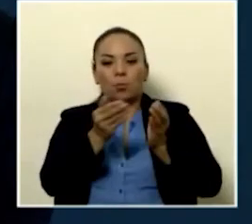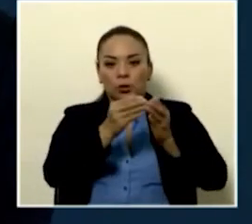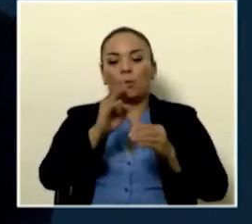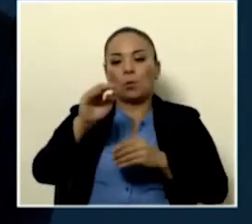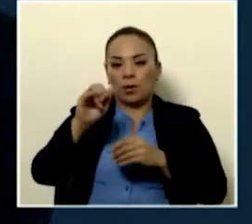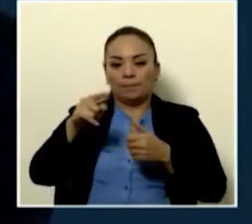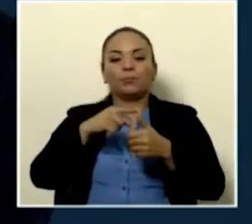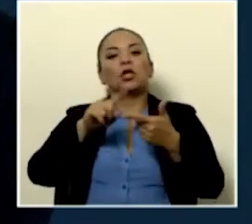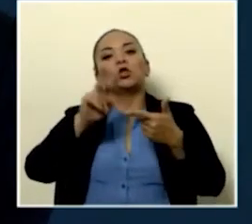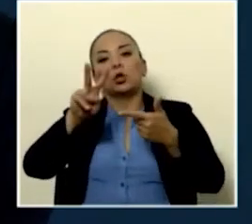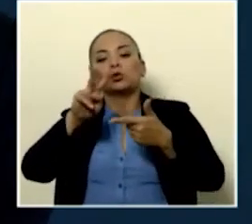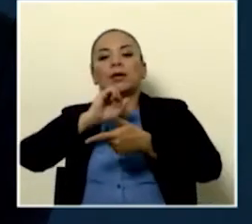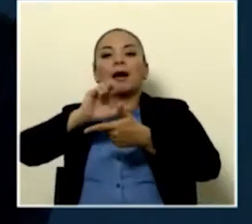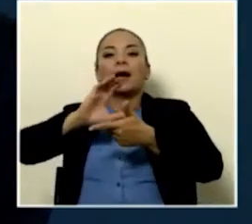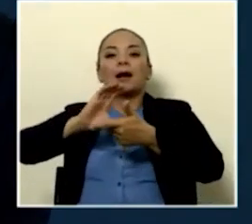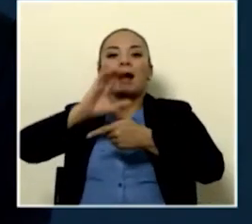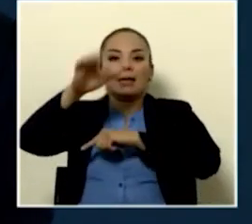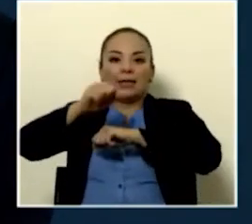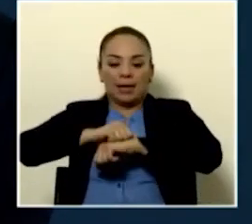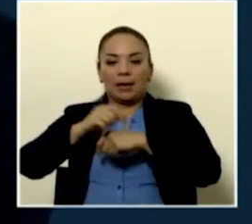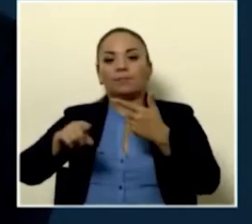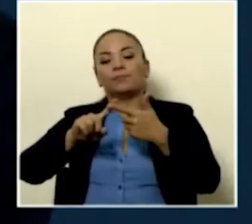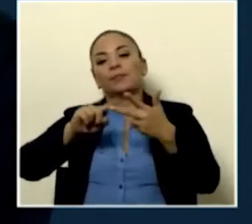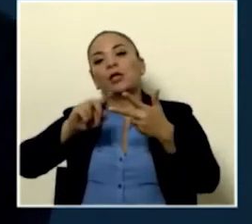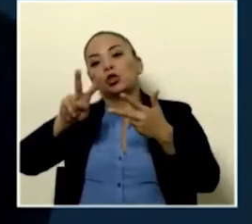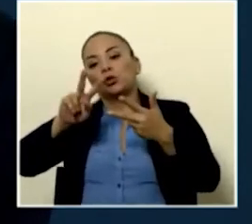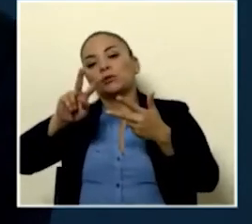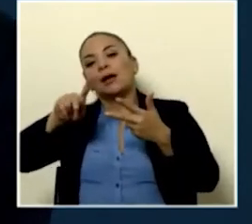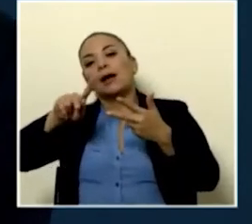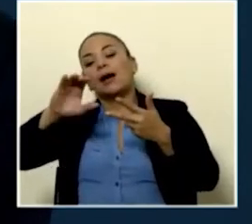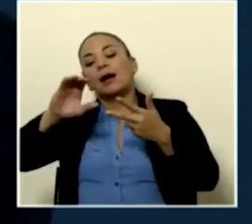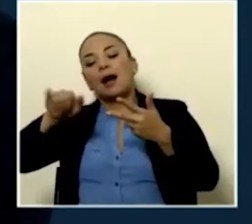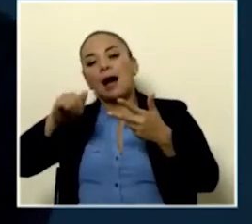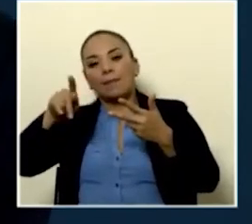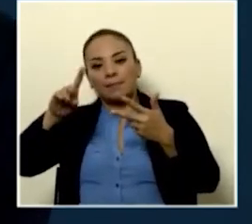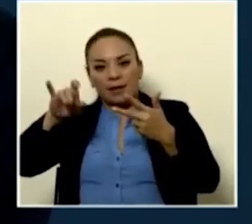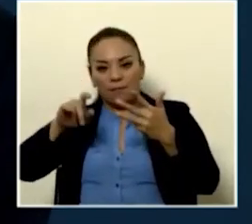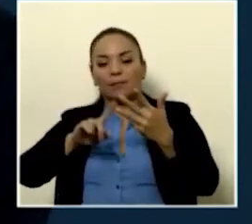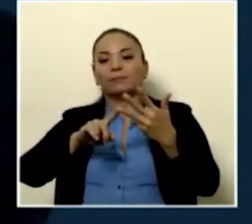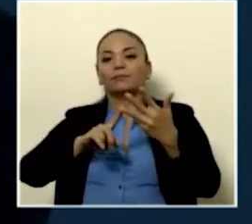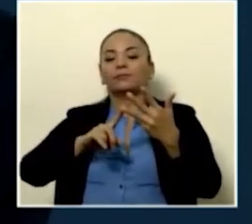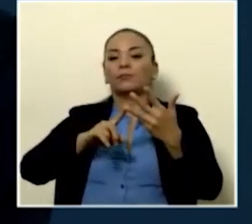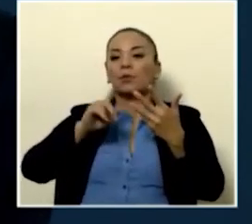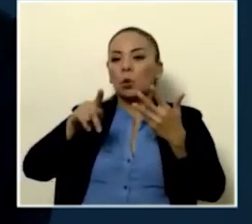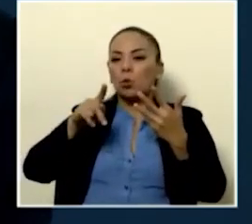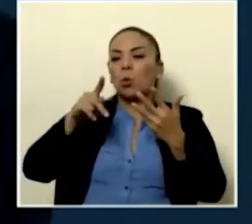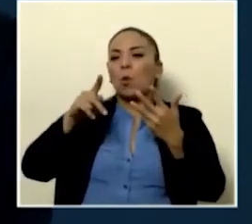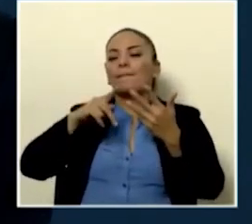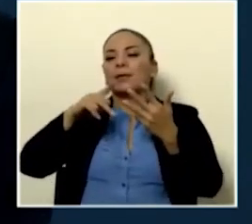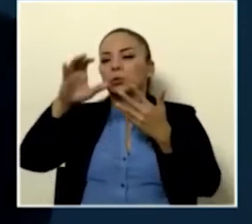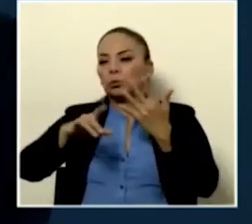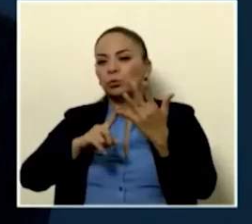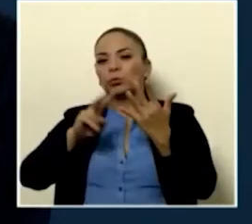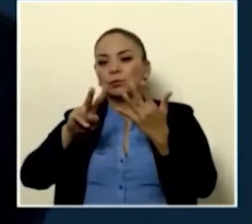2 en Caldera, 1 en Jabdeva, 1 en Paso Canoas, 1 en Peñas Blancas. Además, vamos a tener